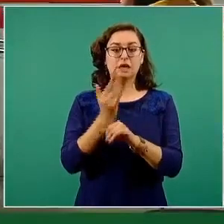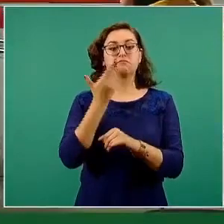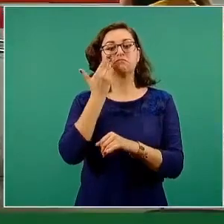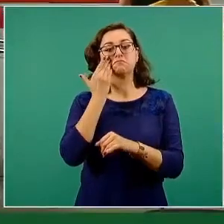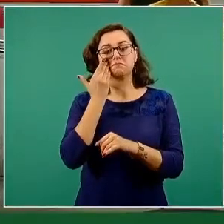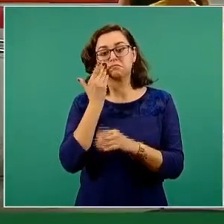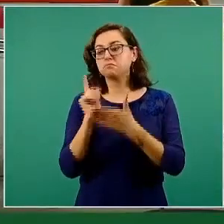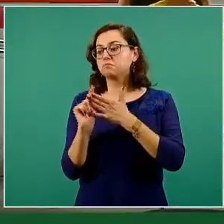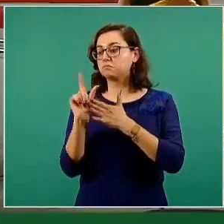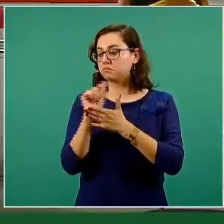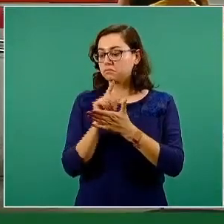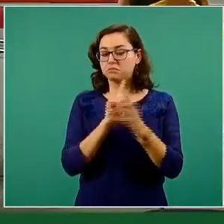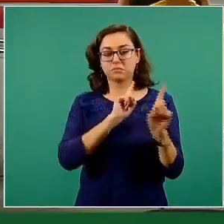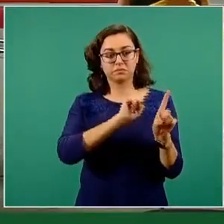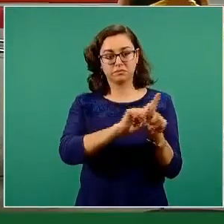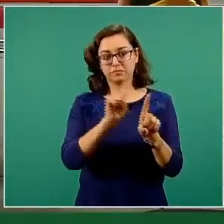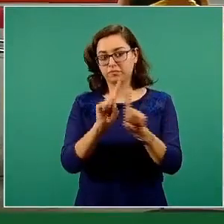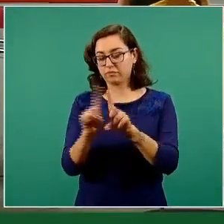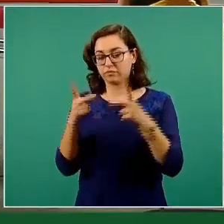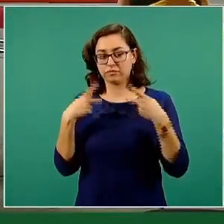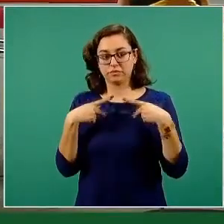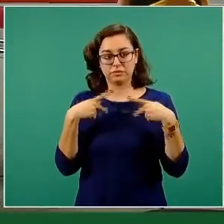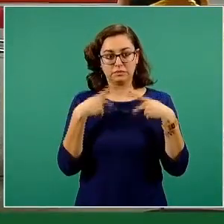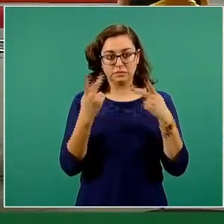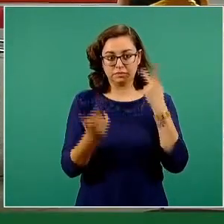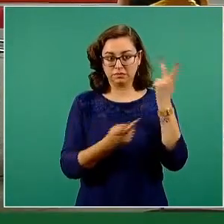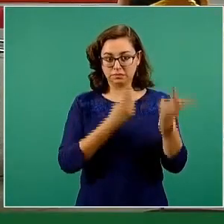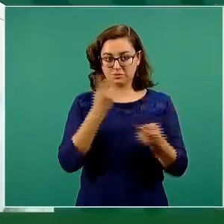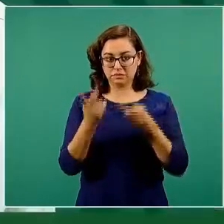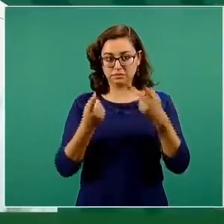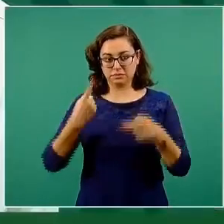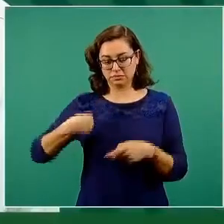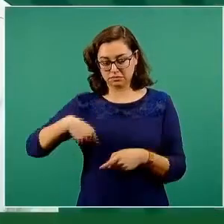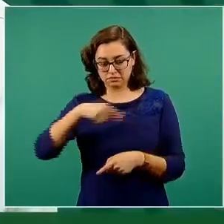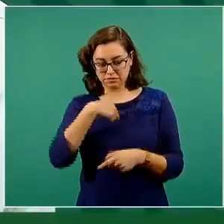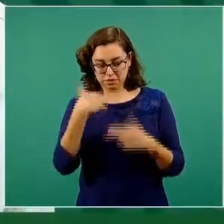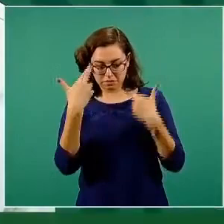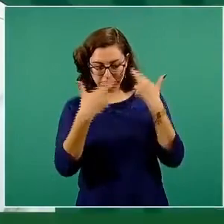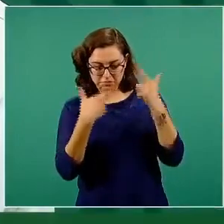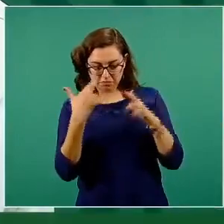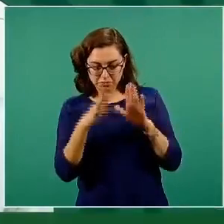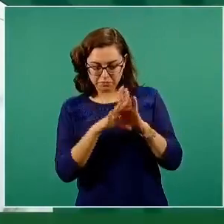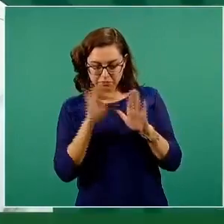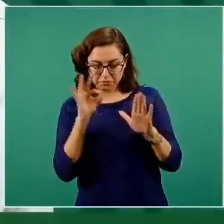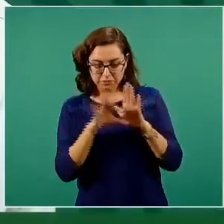monitoreo de las preguntas que hacen las personas en nuestras diferentes redes sociales, la red de la